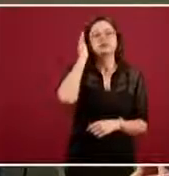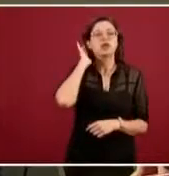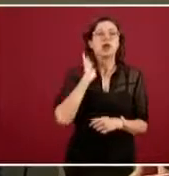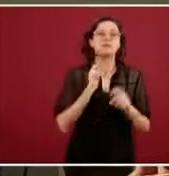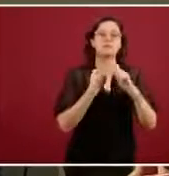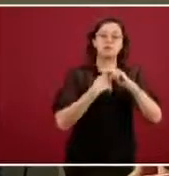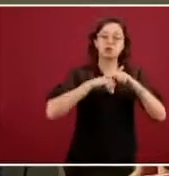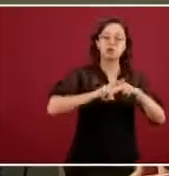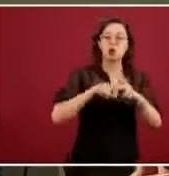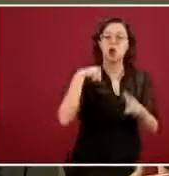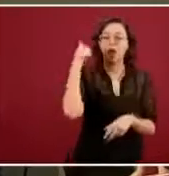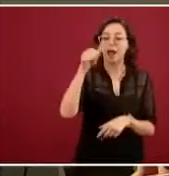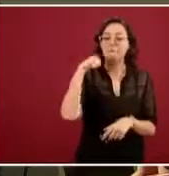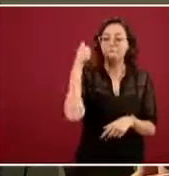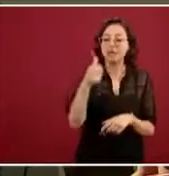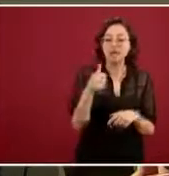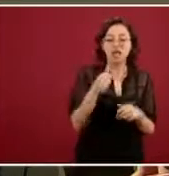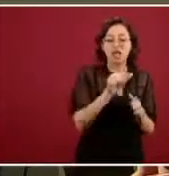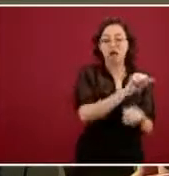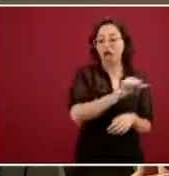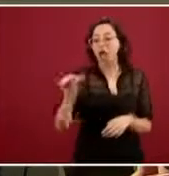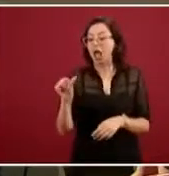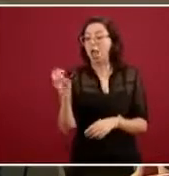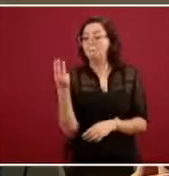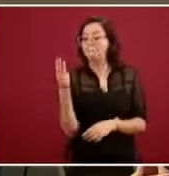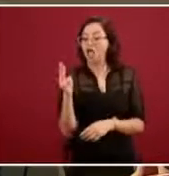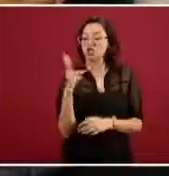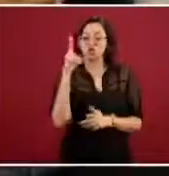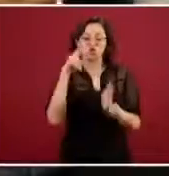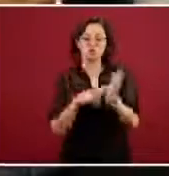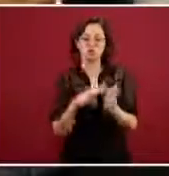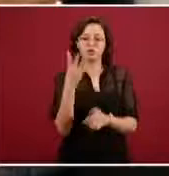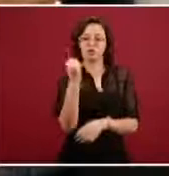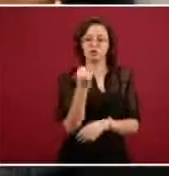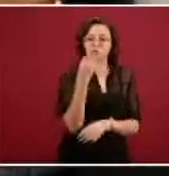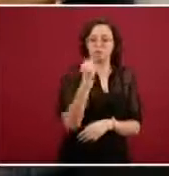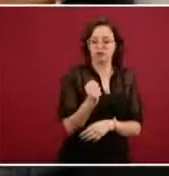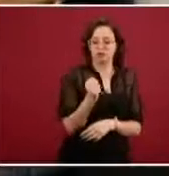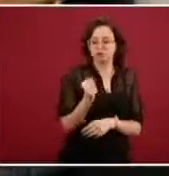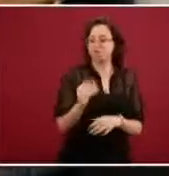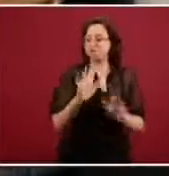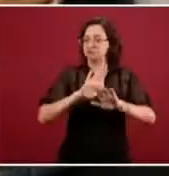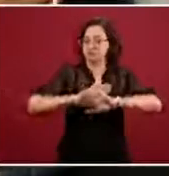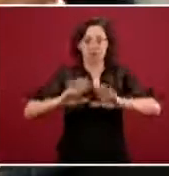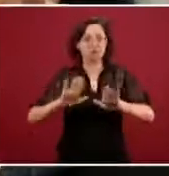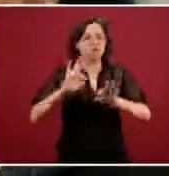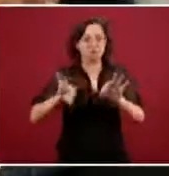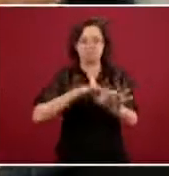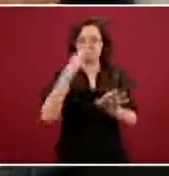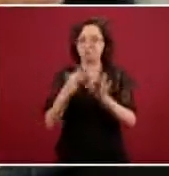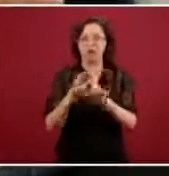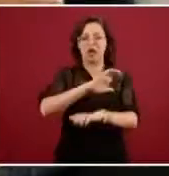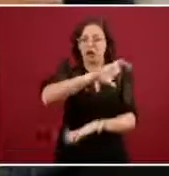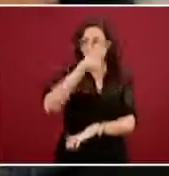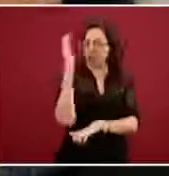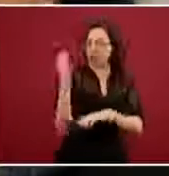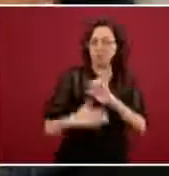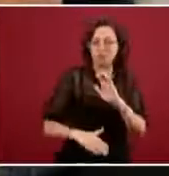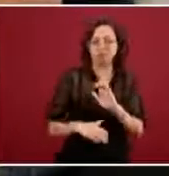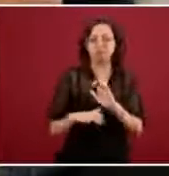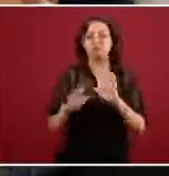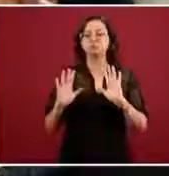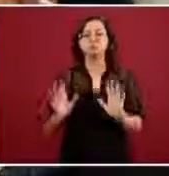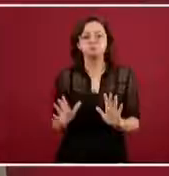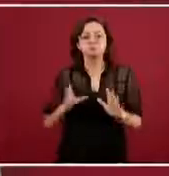abril y se prolongó a mayo de 2009. Después terminó ese primer ciclo, no